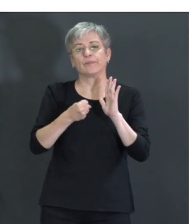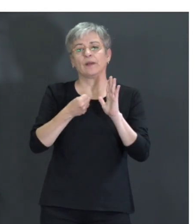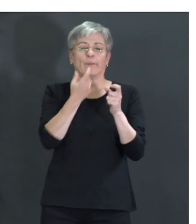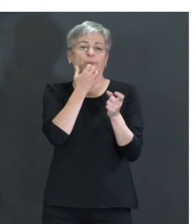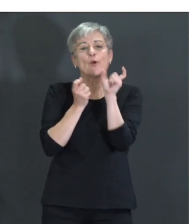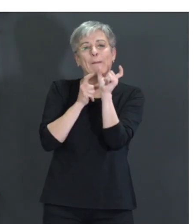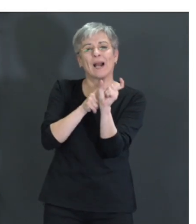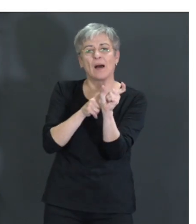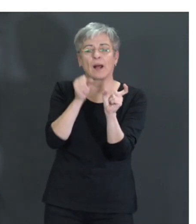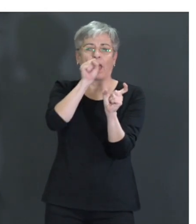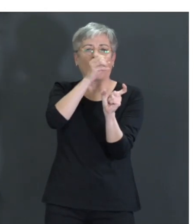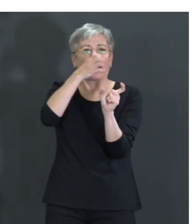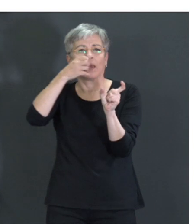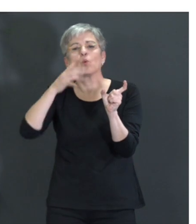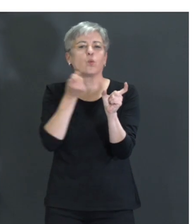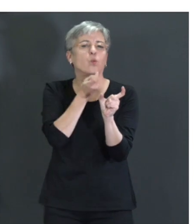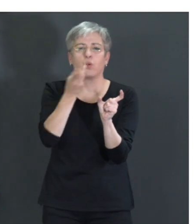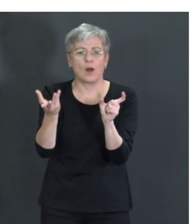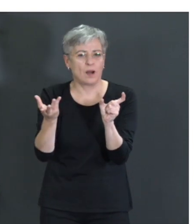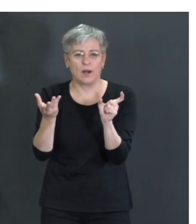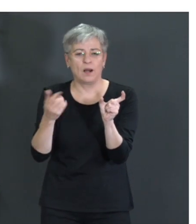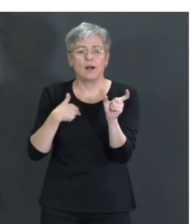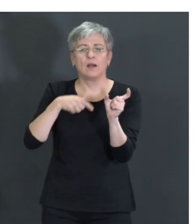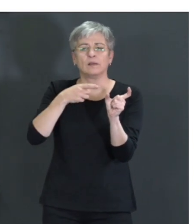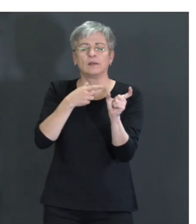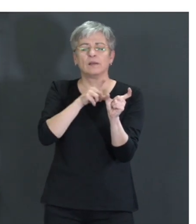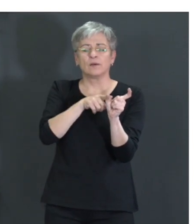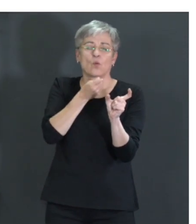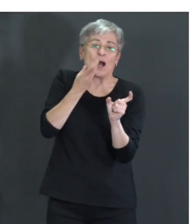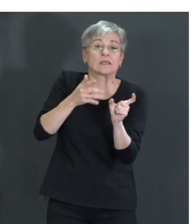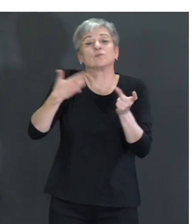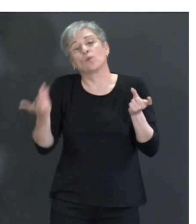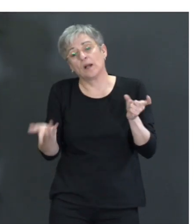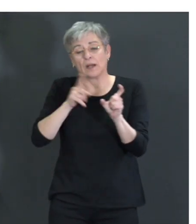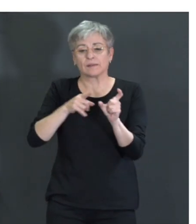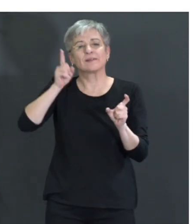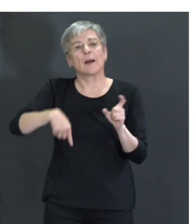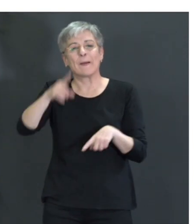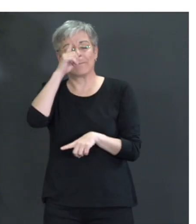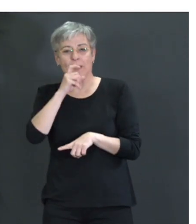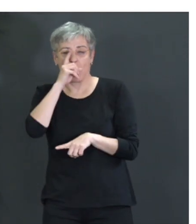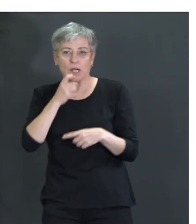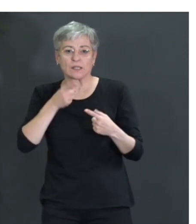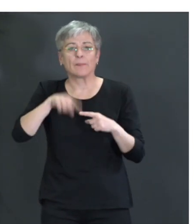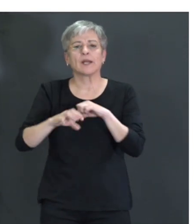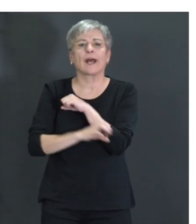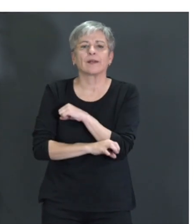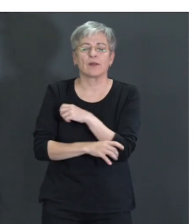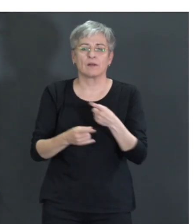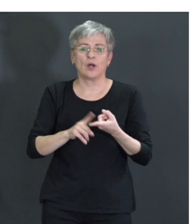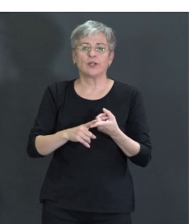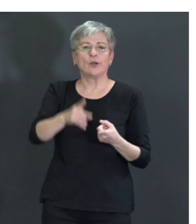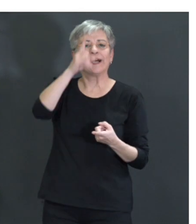palabra. En cuanto a memoria, en el área de memoria, obviamente se dan ejercicios para ayudar a